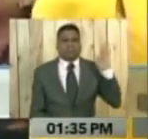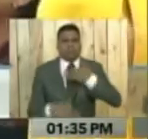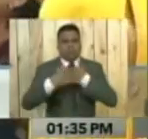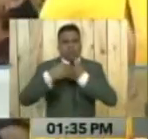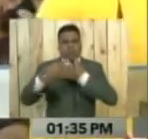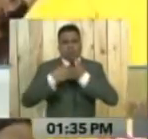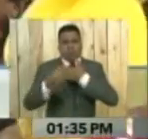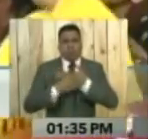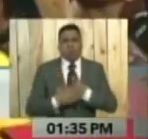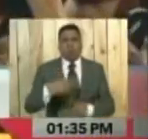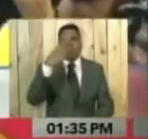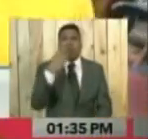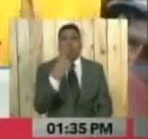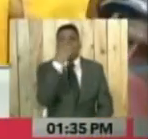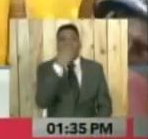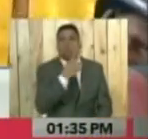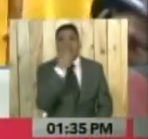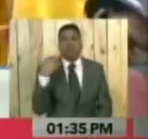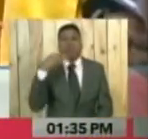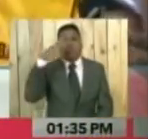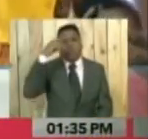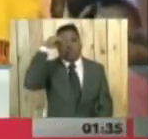Juro por el Dios de mis padres.